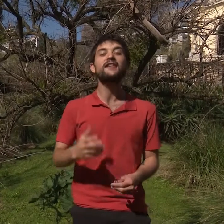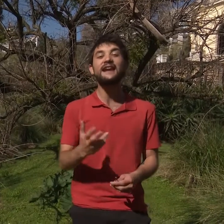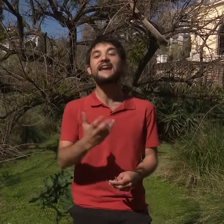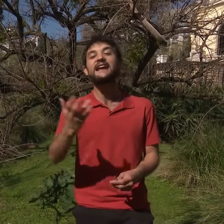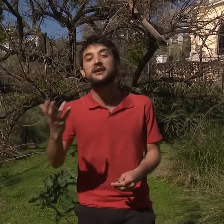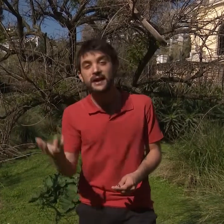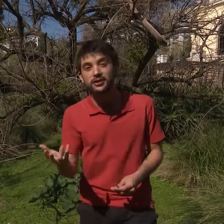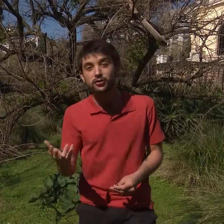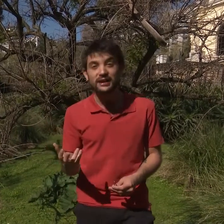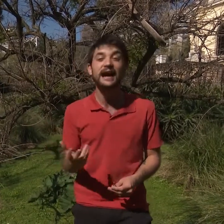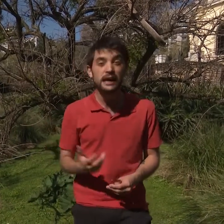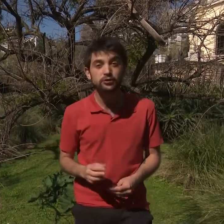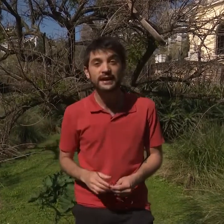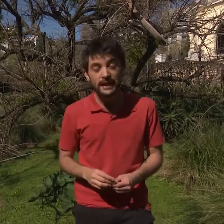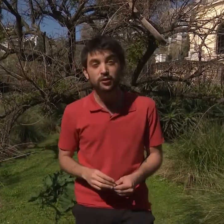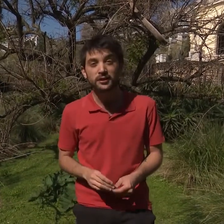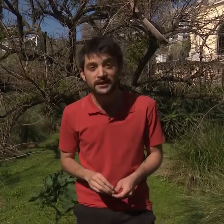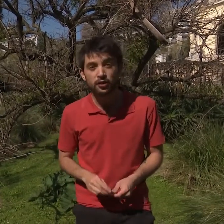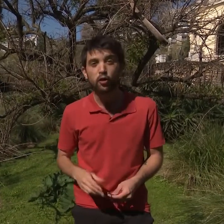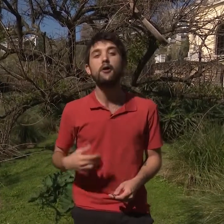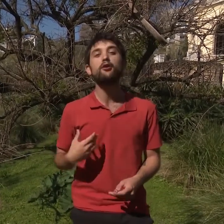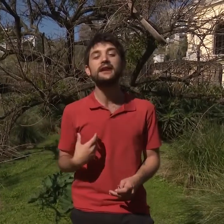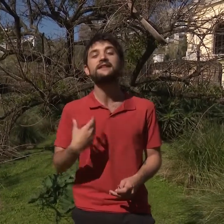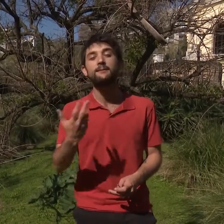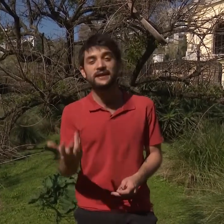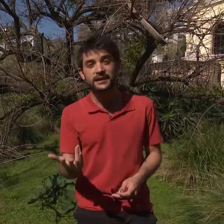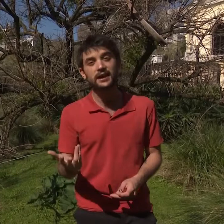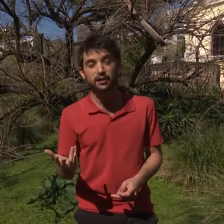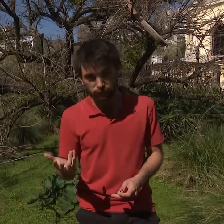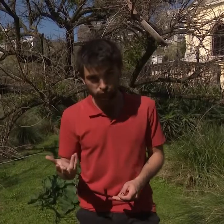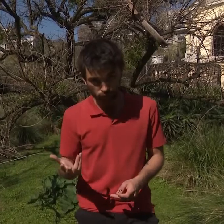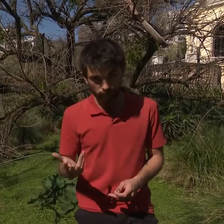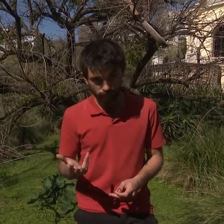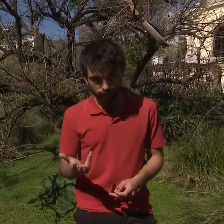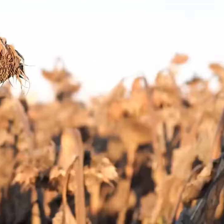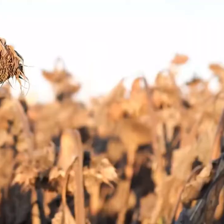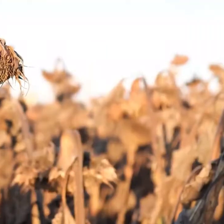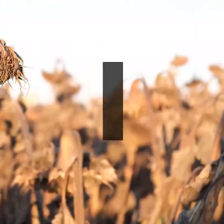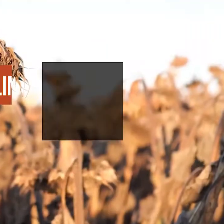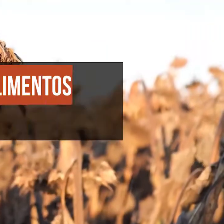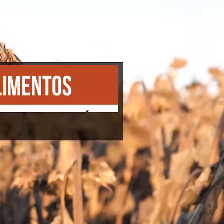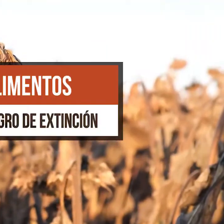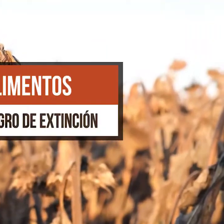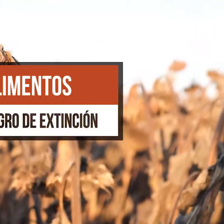sino de qué alimentos, a causa del cambio climático, podrían desaparecer en un futuro.